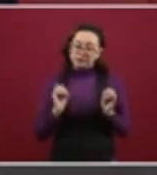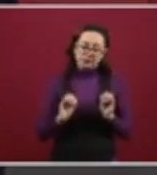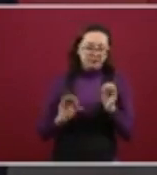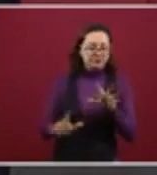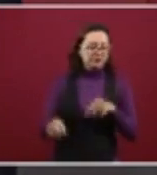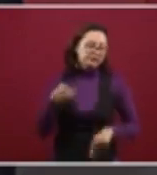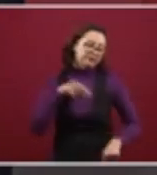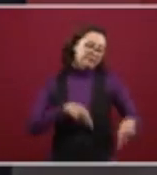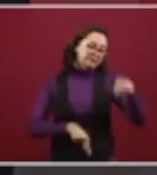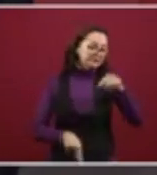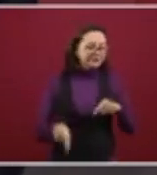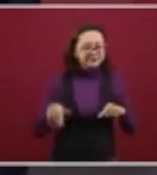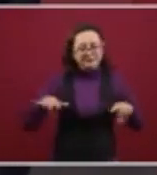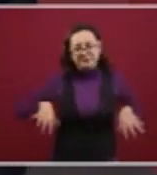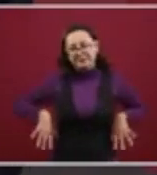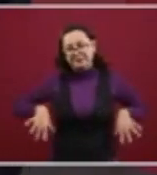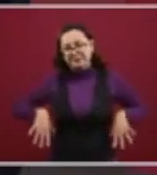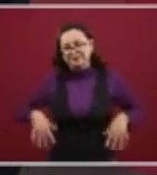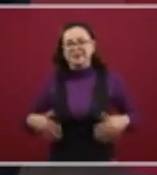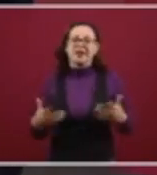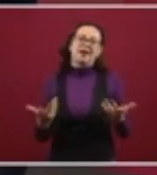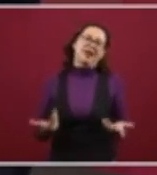pues entonces